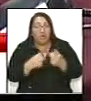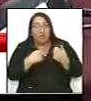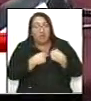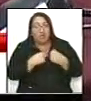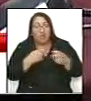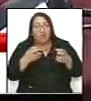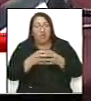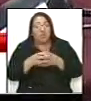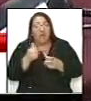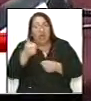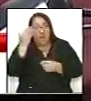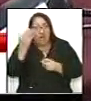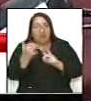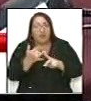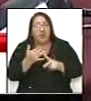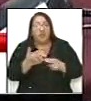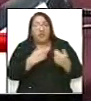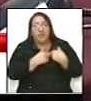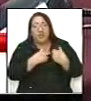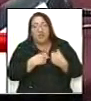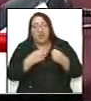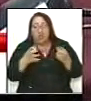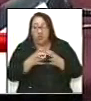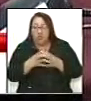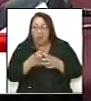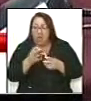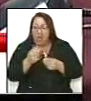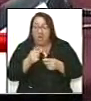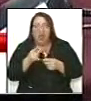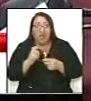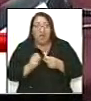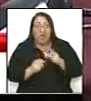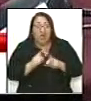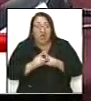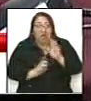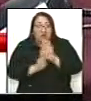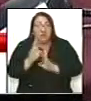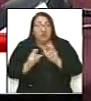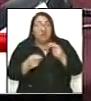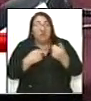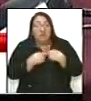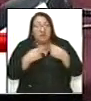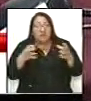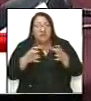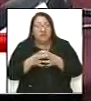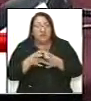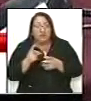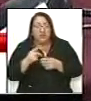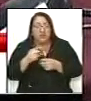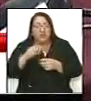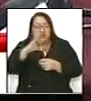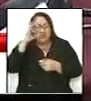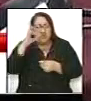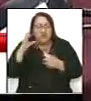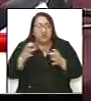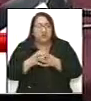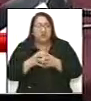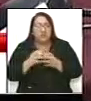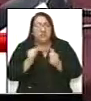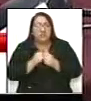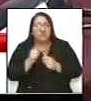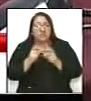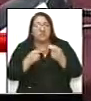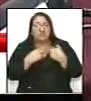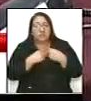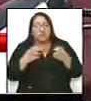la bancada del APRA, por representantes de la bancada de Alianza para el Progreso, por representantes de la bancada de Fuerza Popular y por